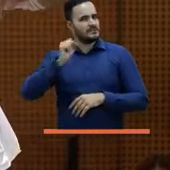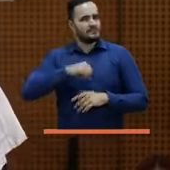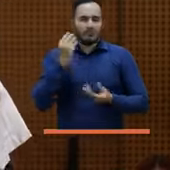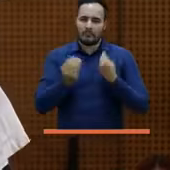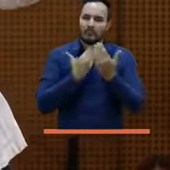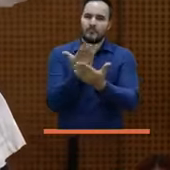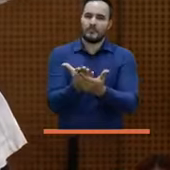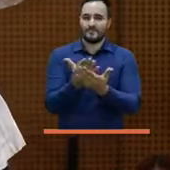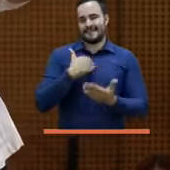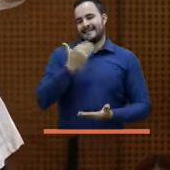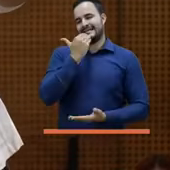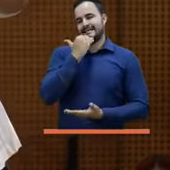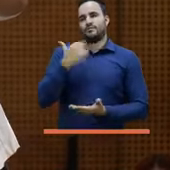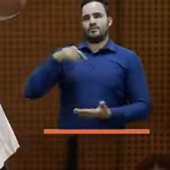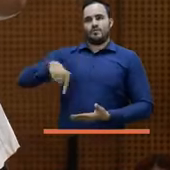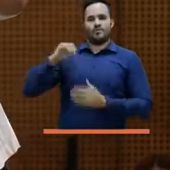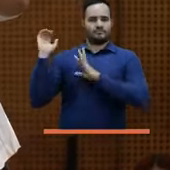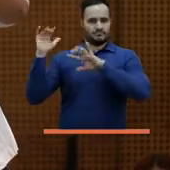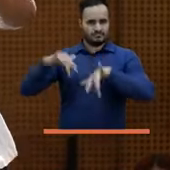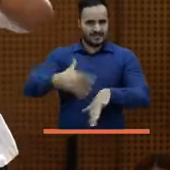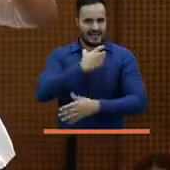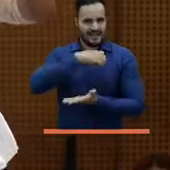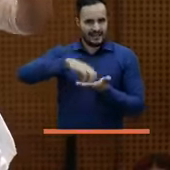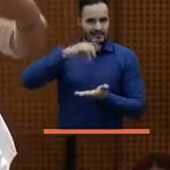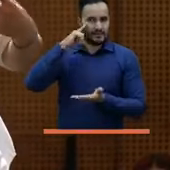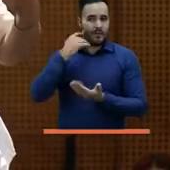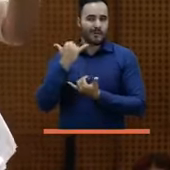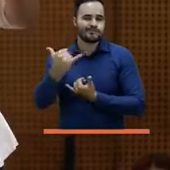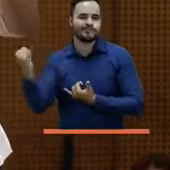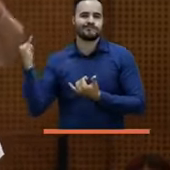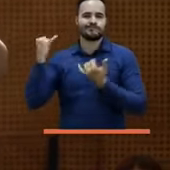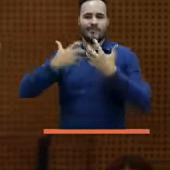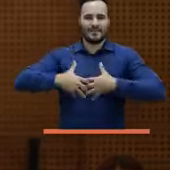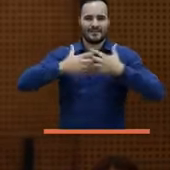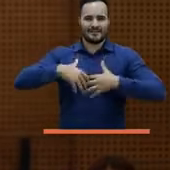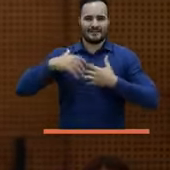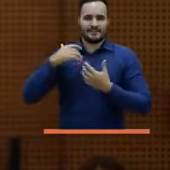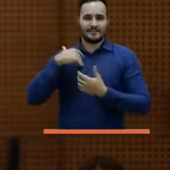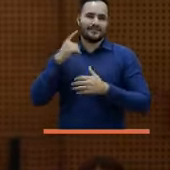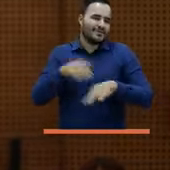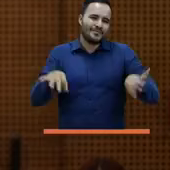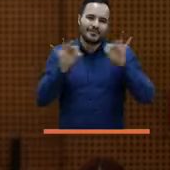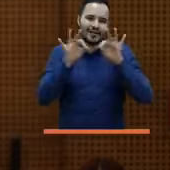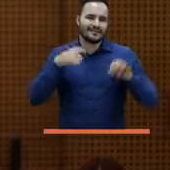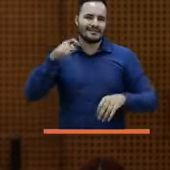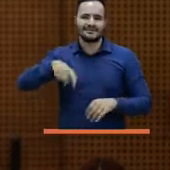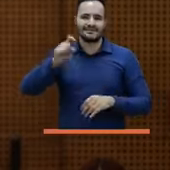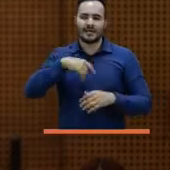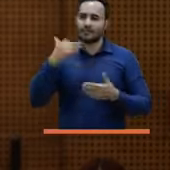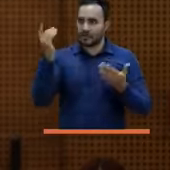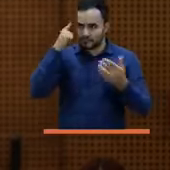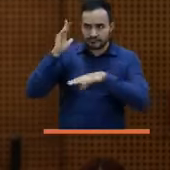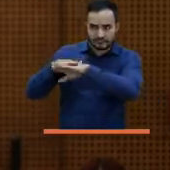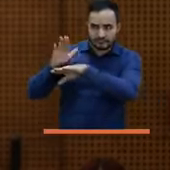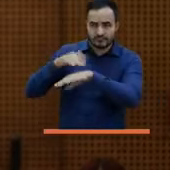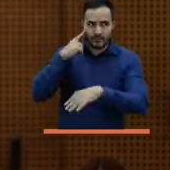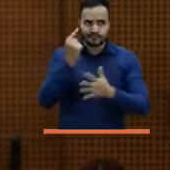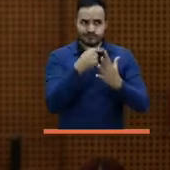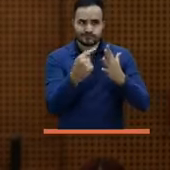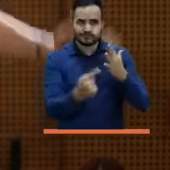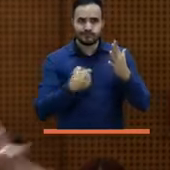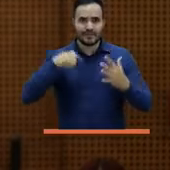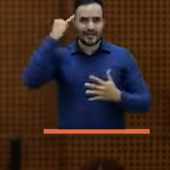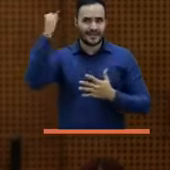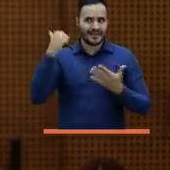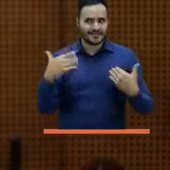implica que hay mucho sector empresarial que tiene e invitar para que incluya estas ideas que tenemos como jóvenes y